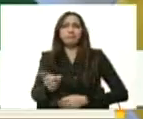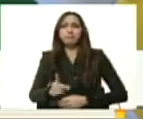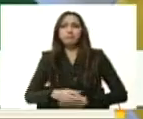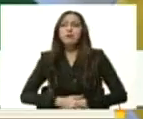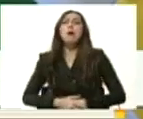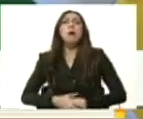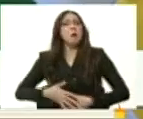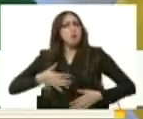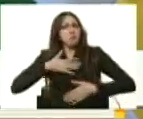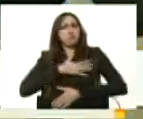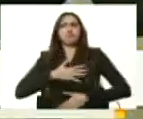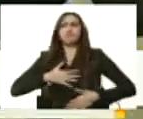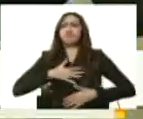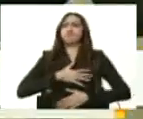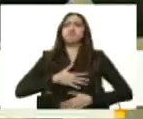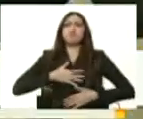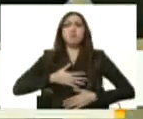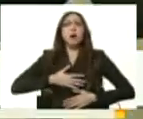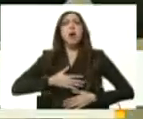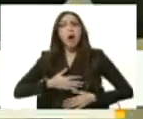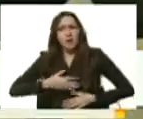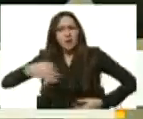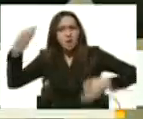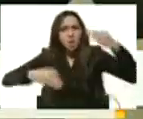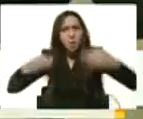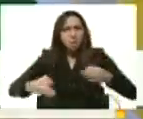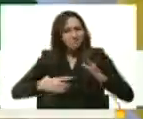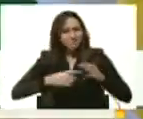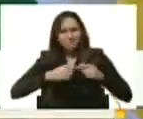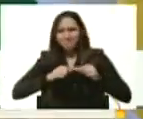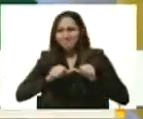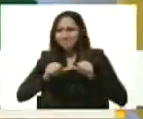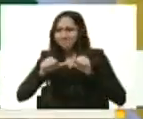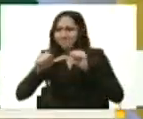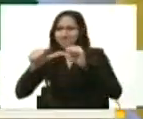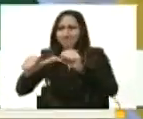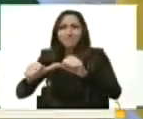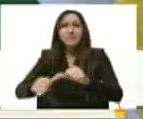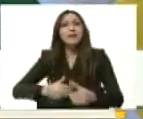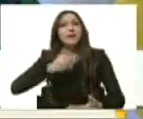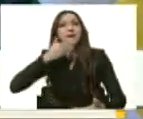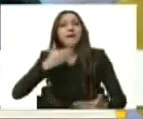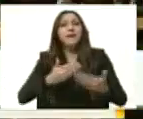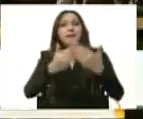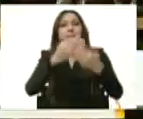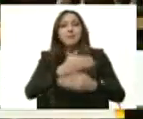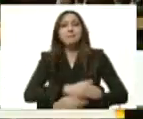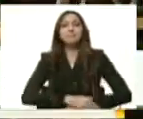por la justicia que hemos dado cuenta a lo largo de nuestra vida. Muchas gracias.